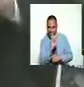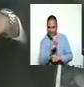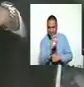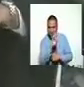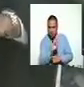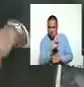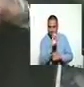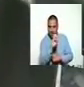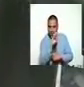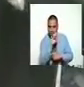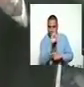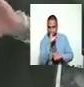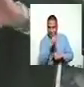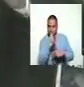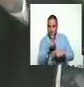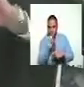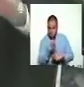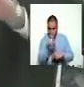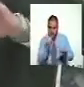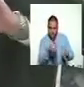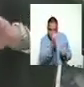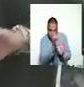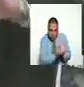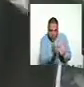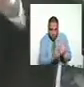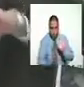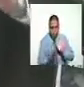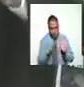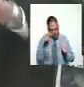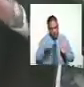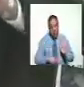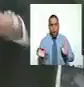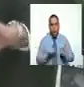www.centrodemocratico.com y bajen las planillas, o